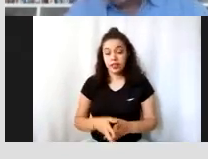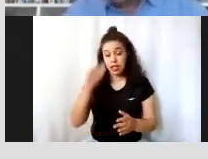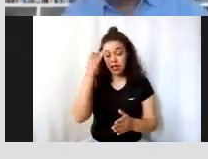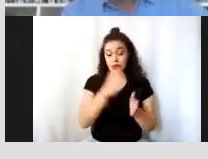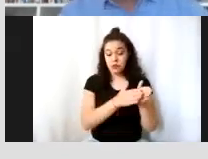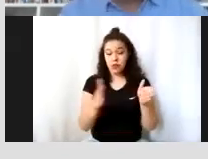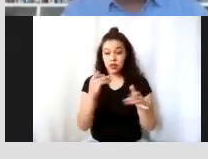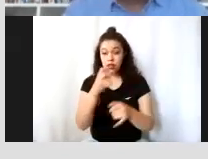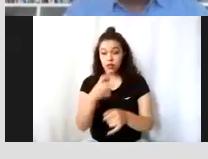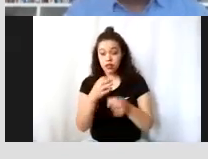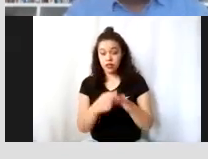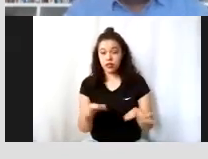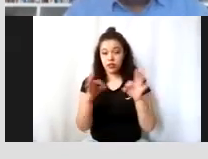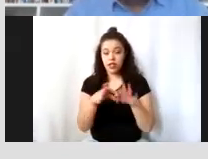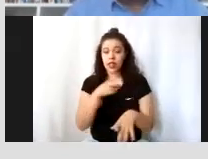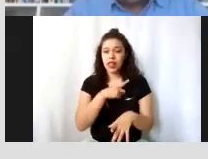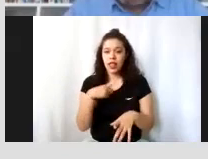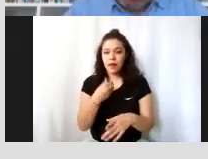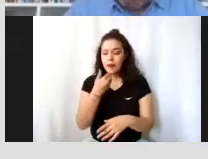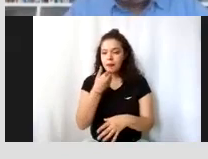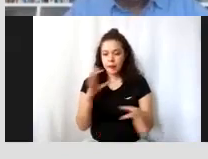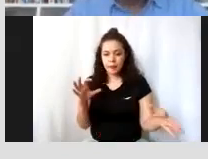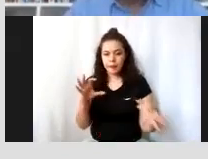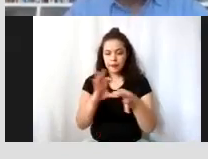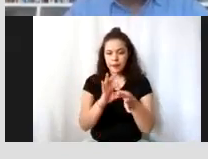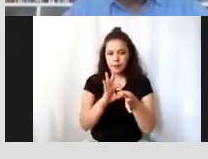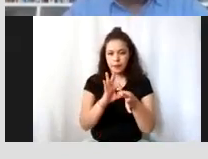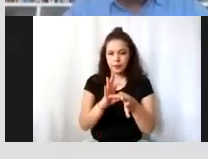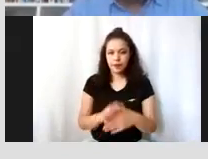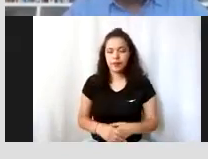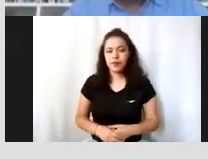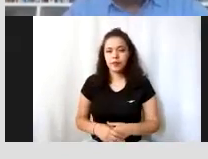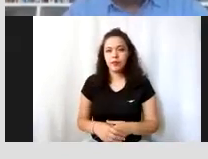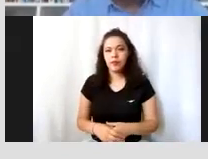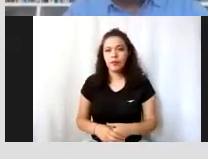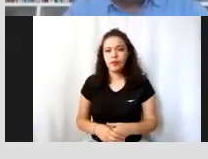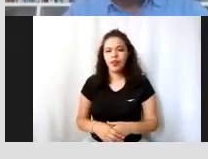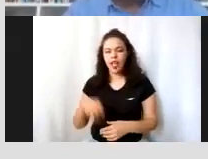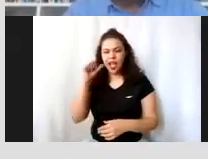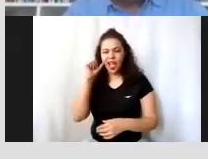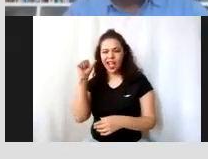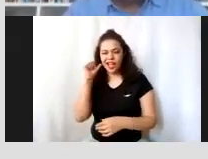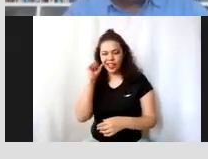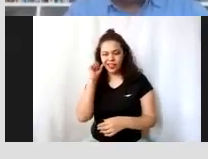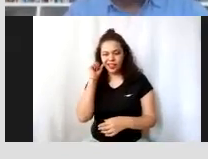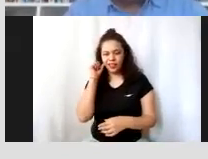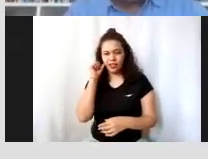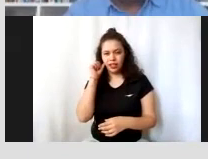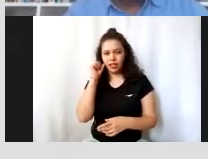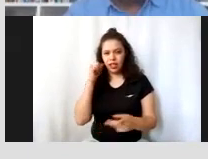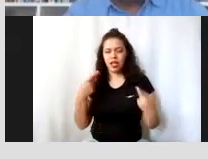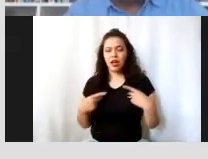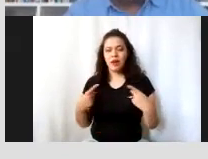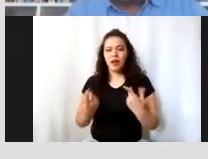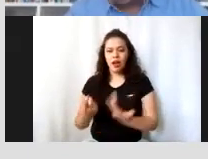tienen que ser consistentes con la finalidad. ¿Se acuerdan que ayer poníamos el ejemplo de la persona que trabajaba